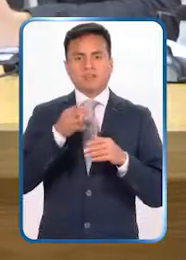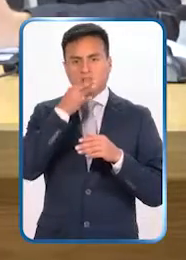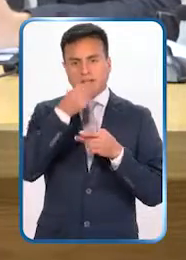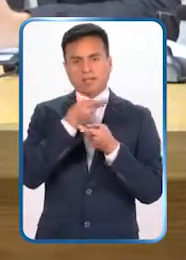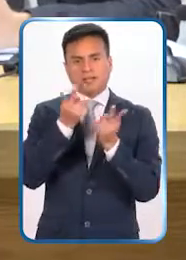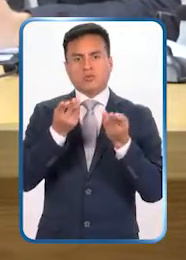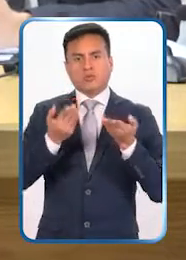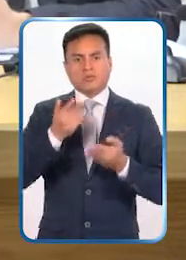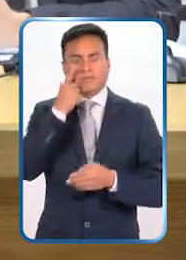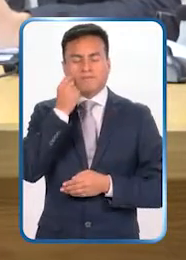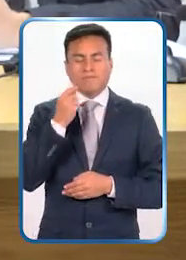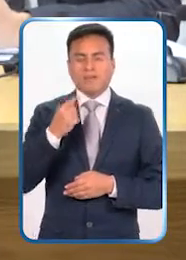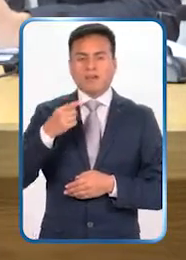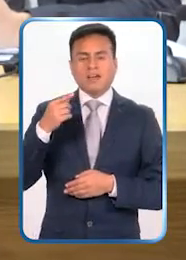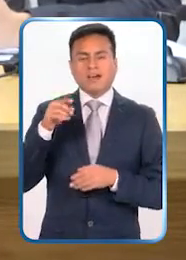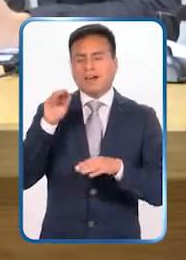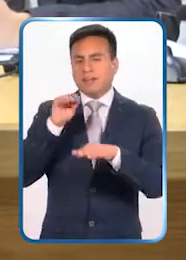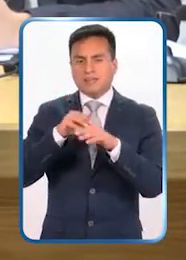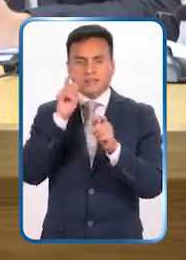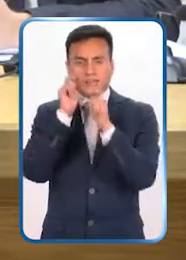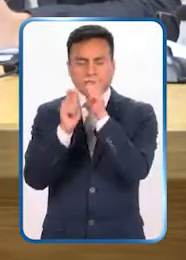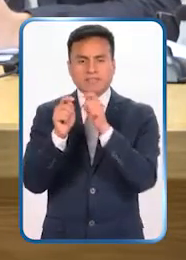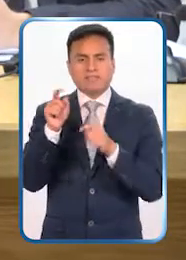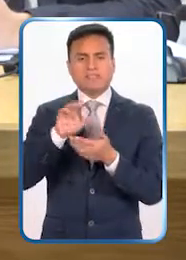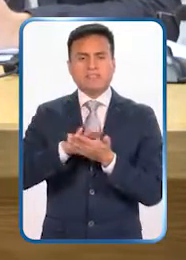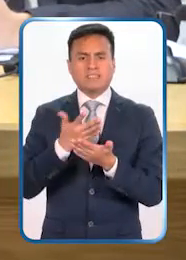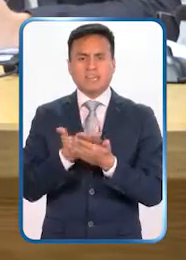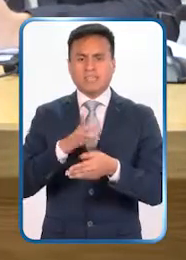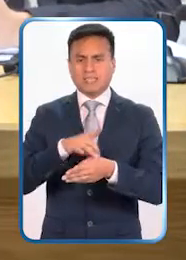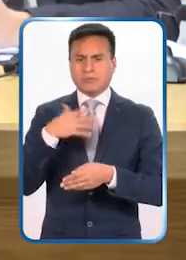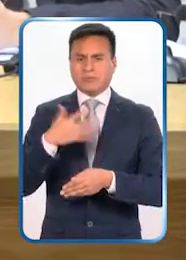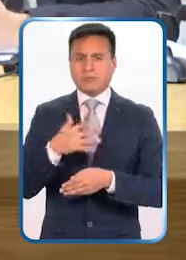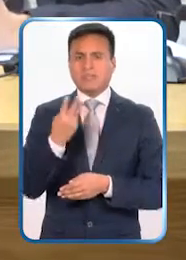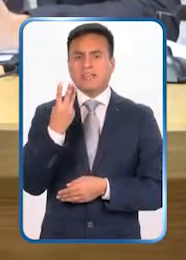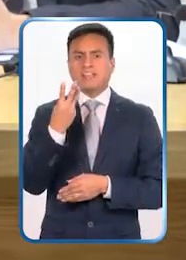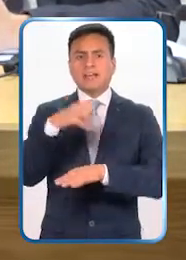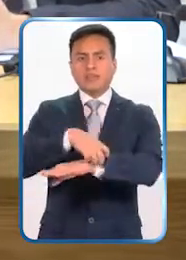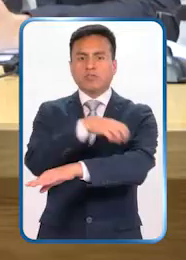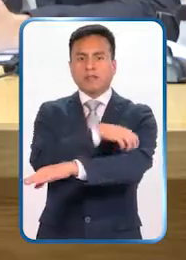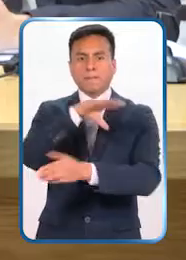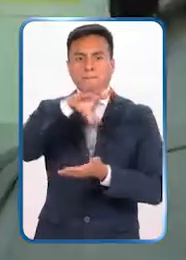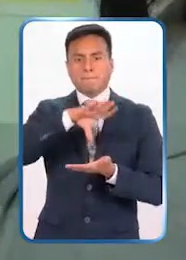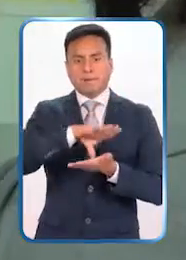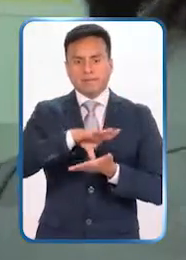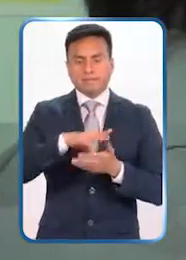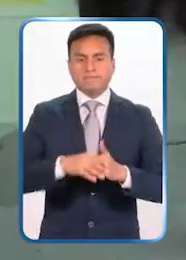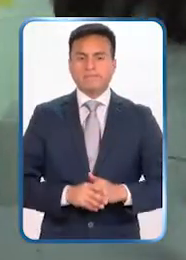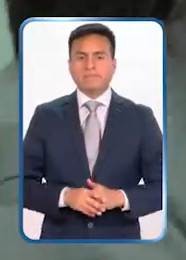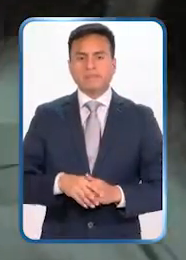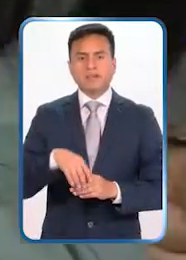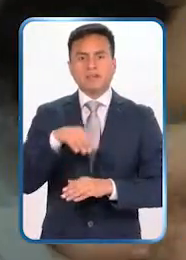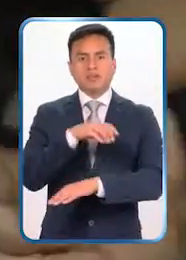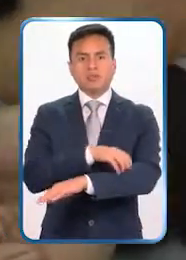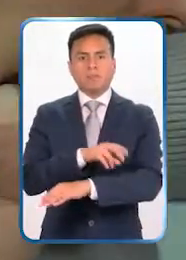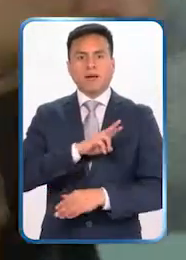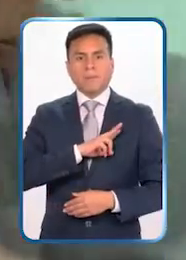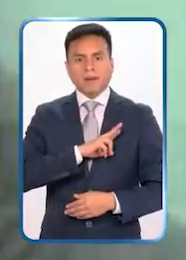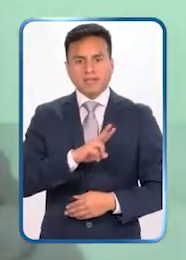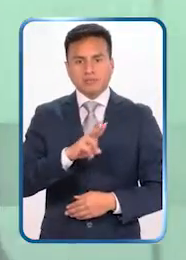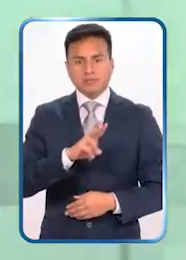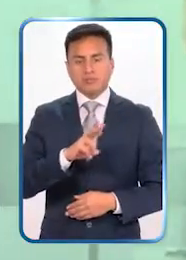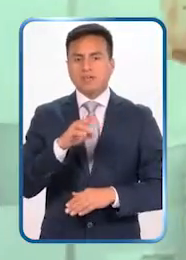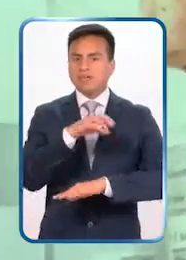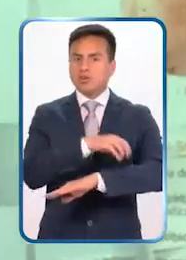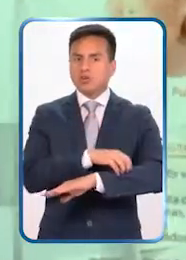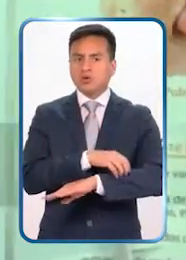estamos declarando hoy día alerta sanitaria. Alerta sanitaria para tres regiones del país. Estamos hablando de la región de